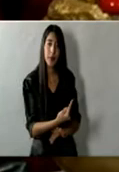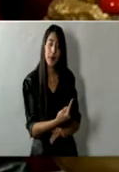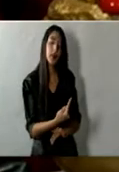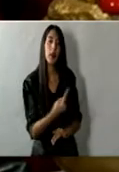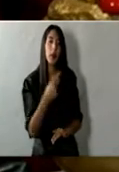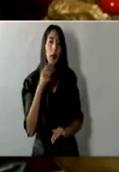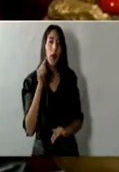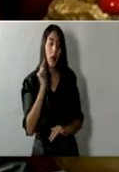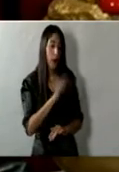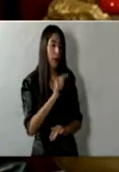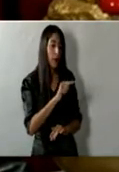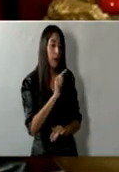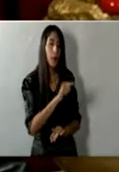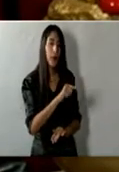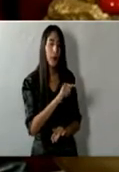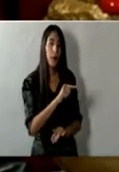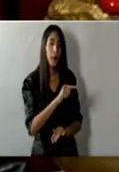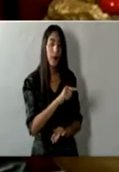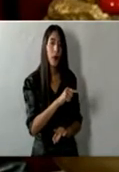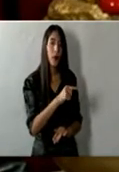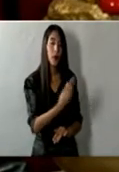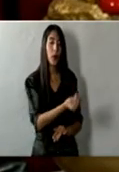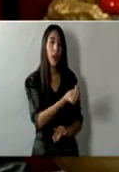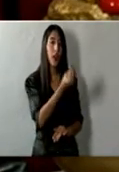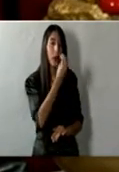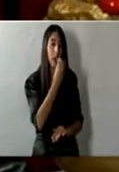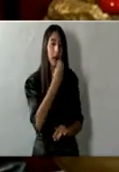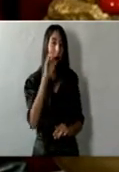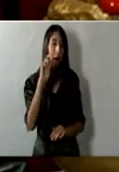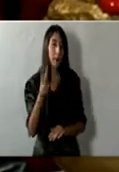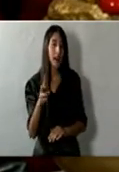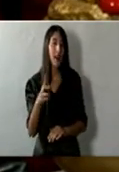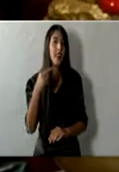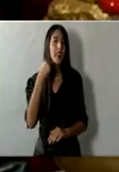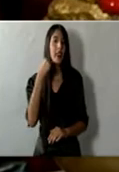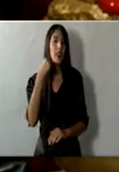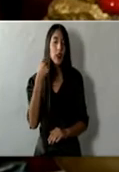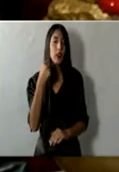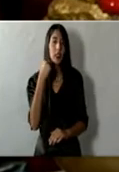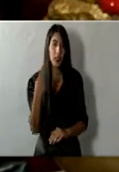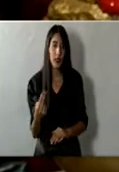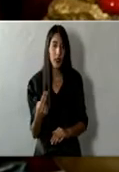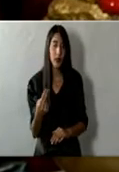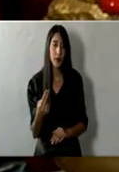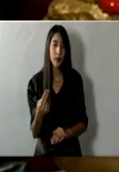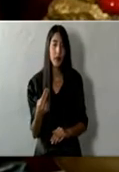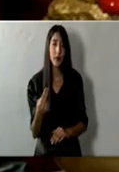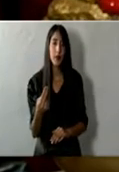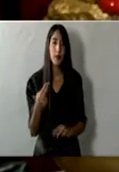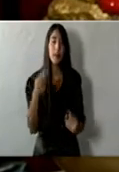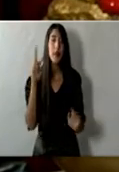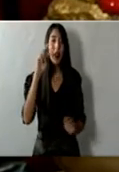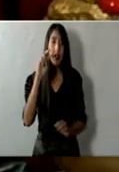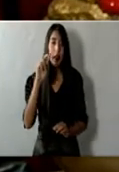a tomar el pan que realmente es de los hijos. ¿Qué quiso decir el Señor? Le quiso decir que el pan